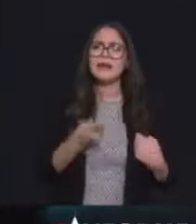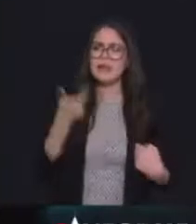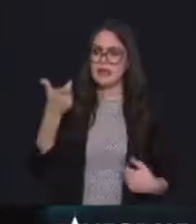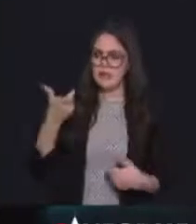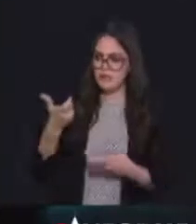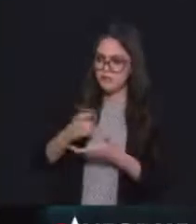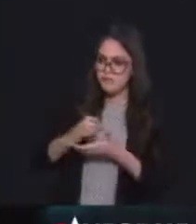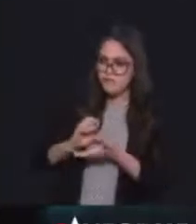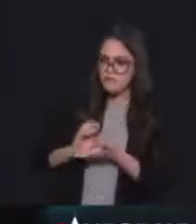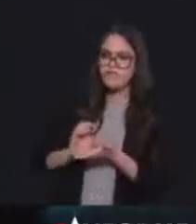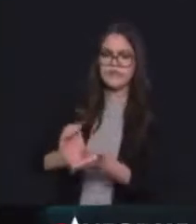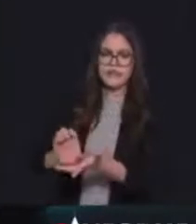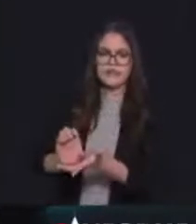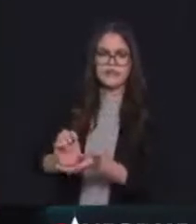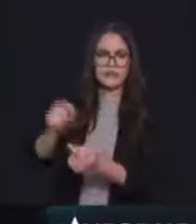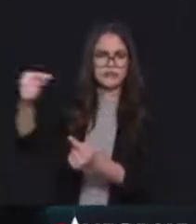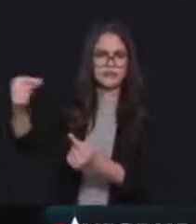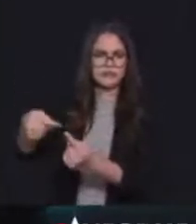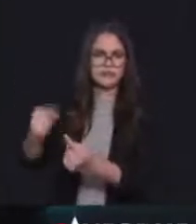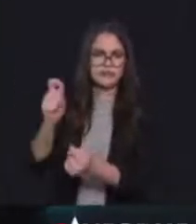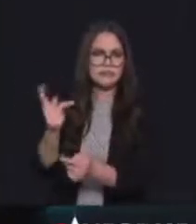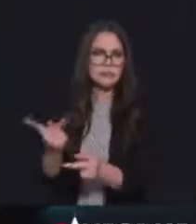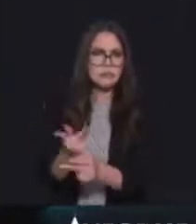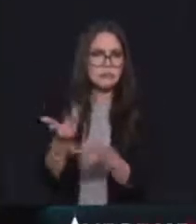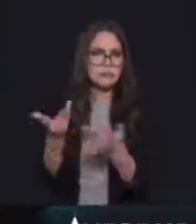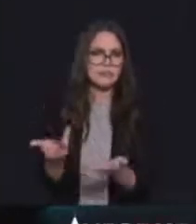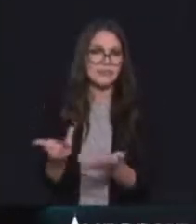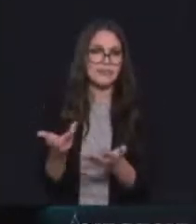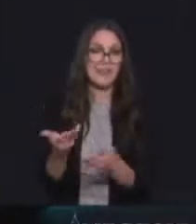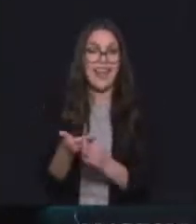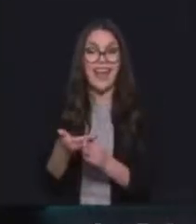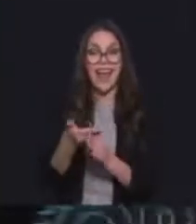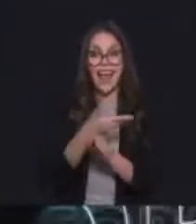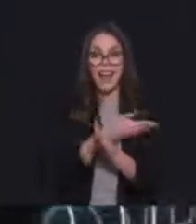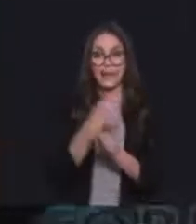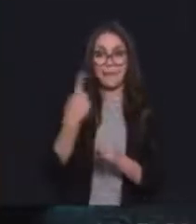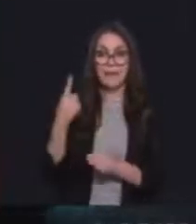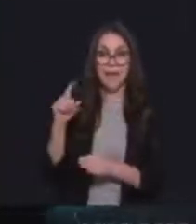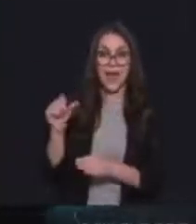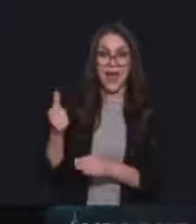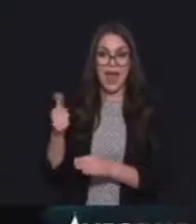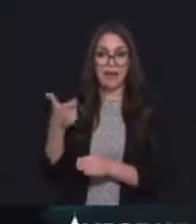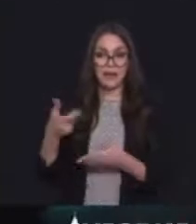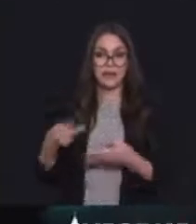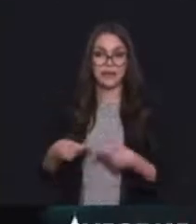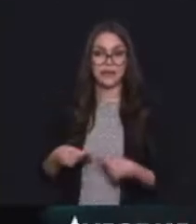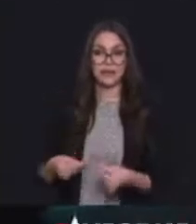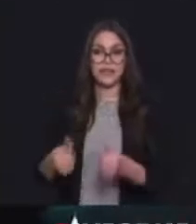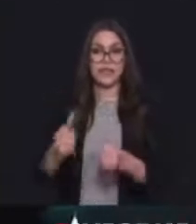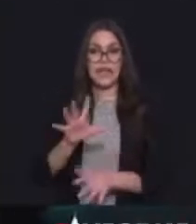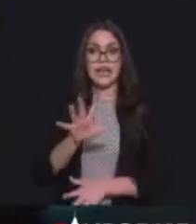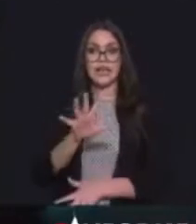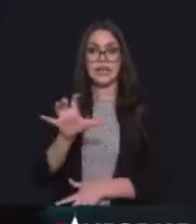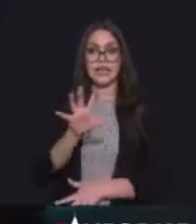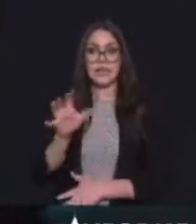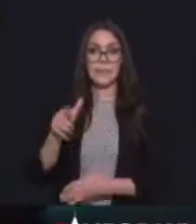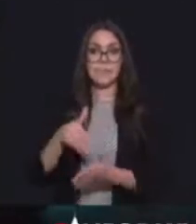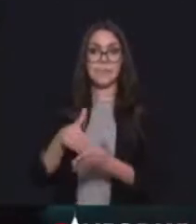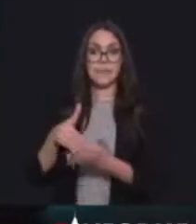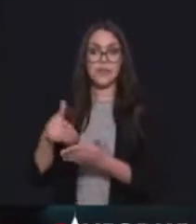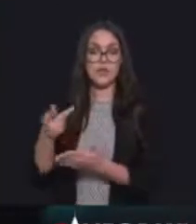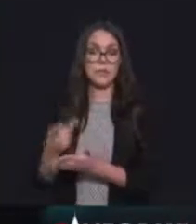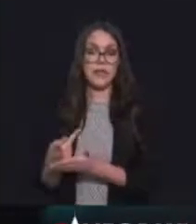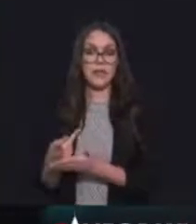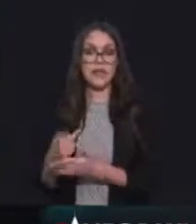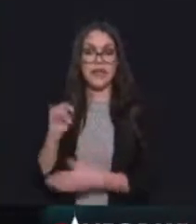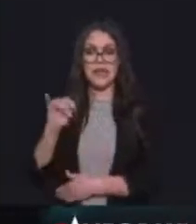presupuesto. En esta consulta popular pasada, del 1 de agosto, se gastaron 500 millones de pesos y el INE se